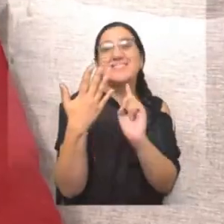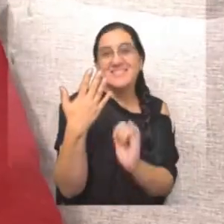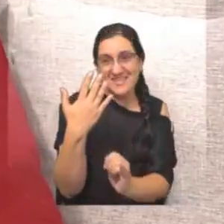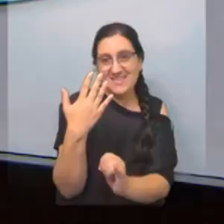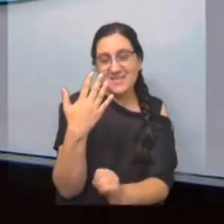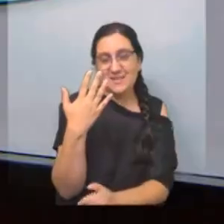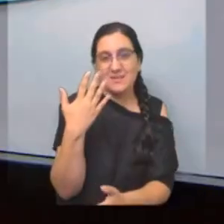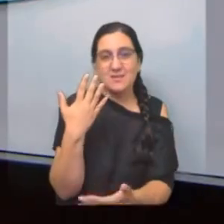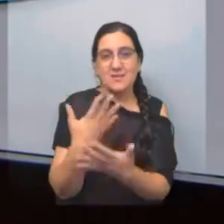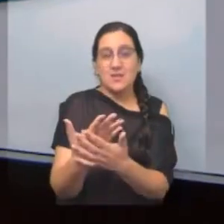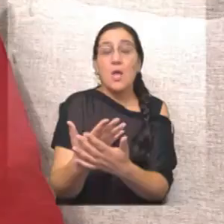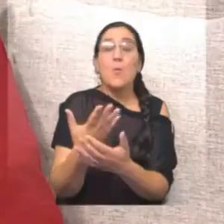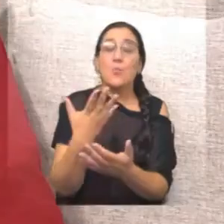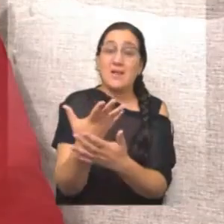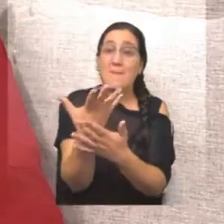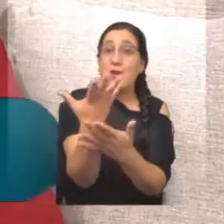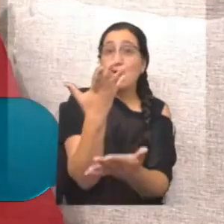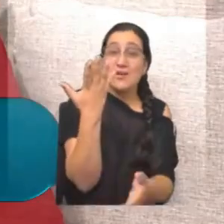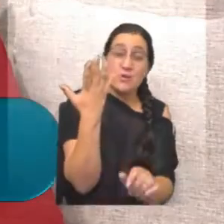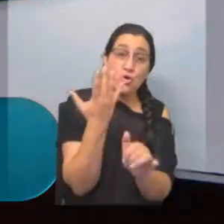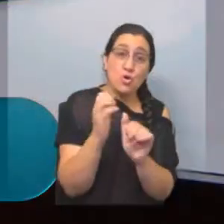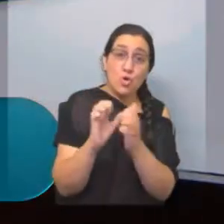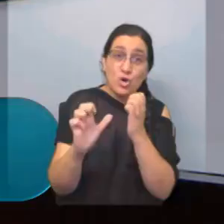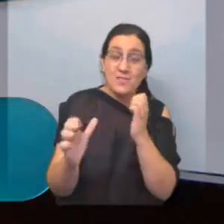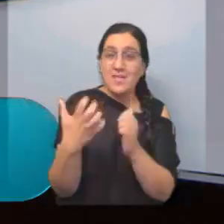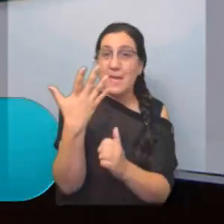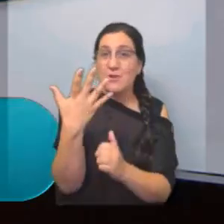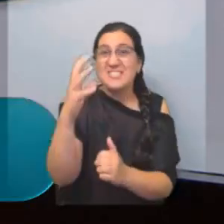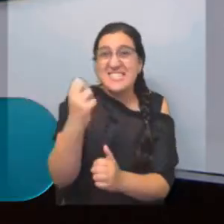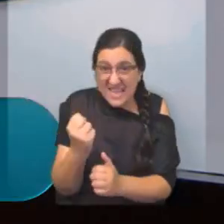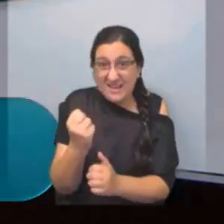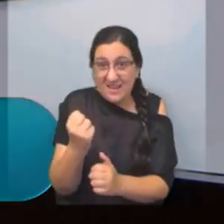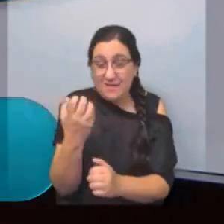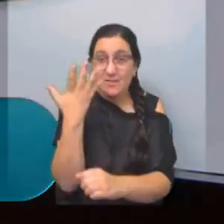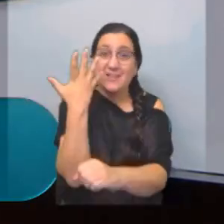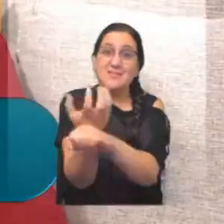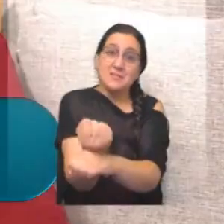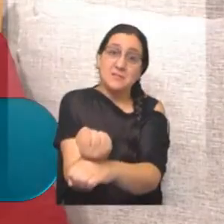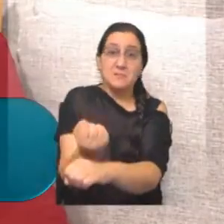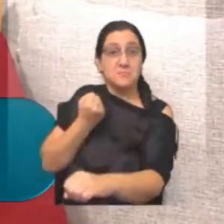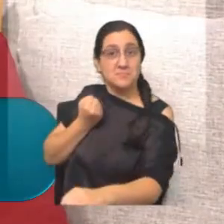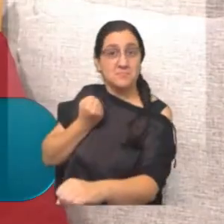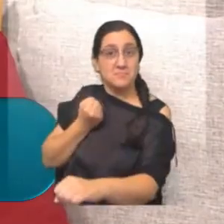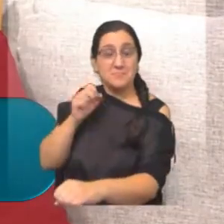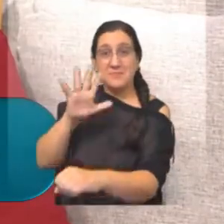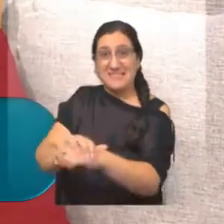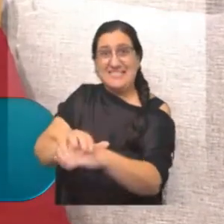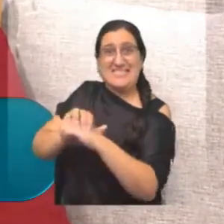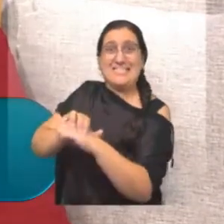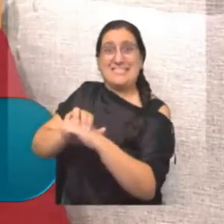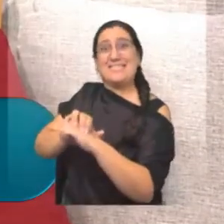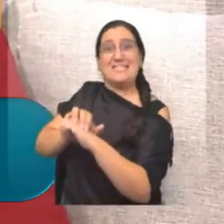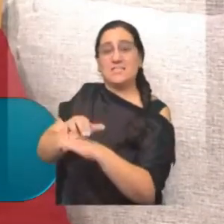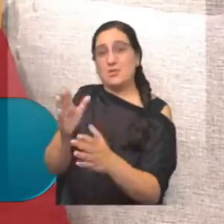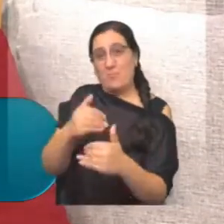si no quedas prendido de los cables. Exactamente. Muchas gracias, Omar. Por favor, un gusto de vuelta a reencontrarme con usted y bueno, la invitación obviamente a seguir a Omar Álvarez OK